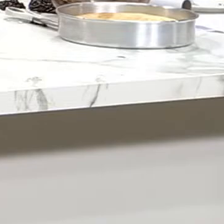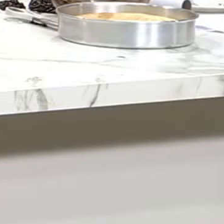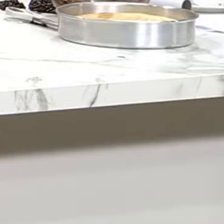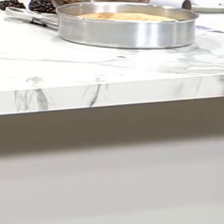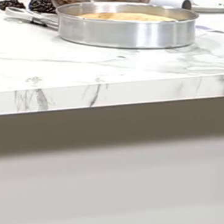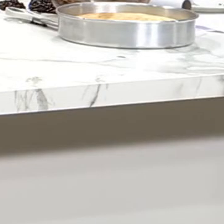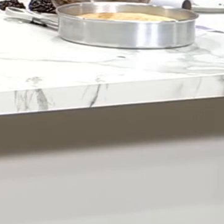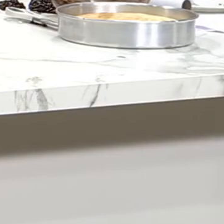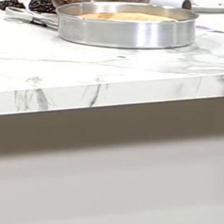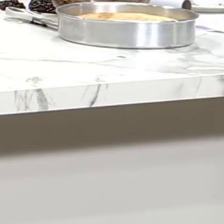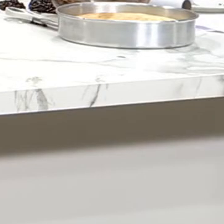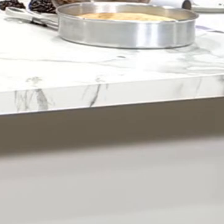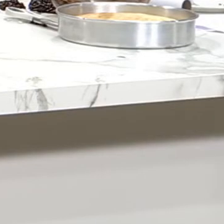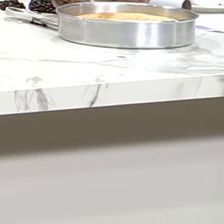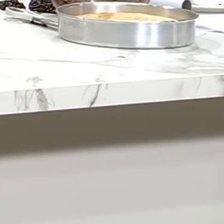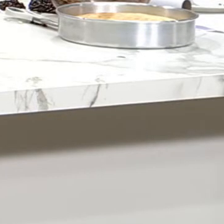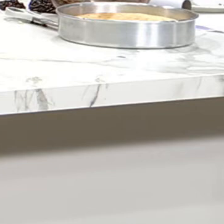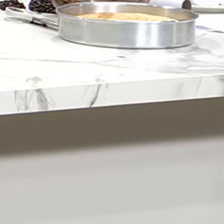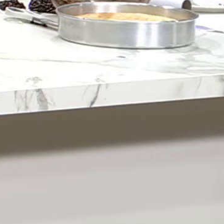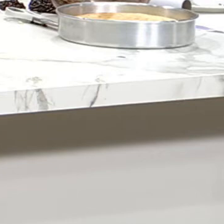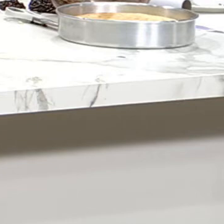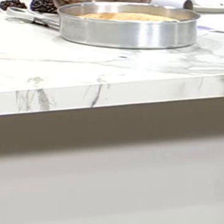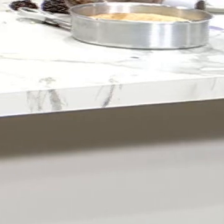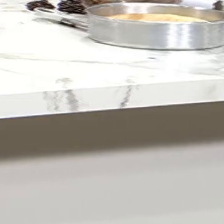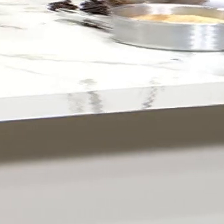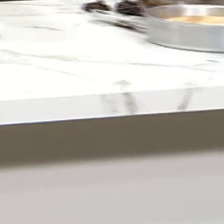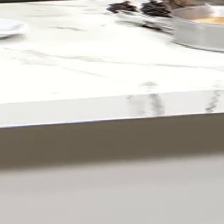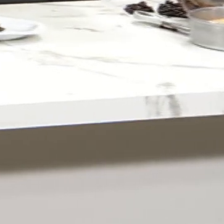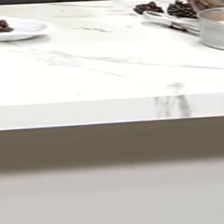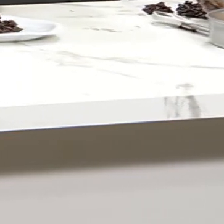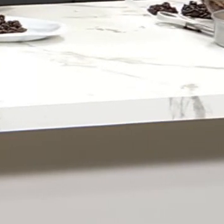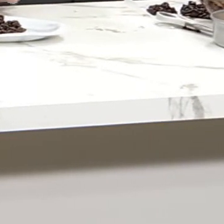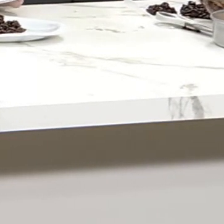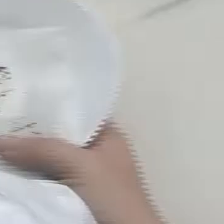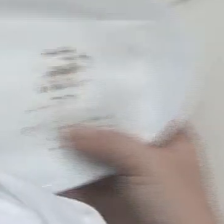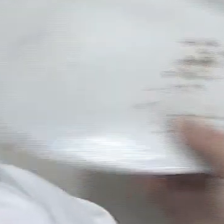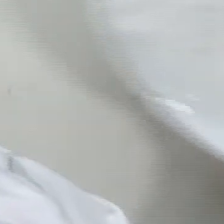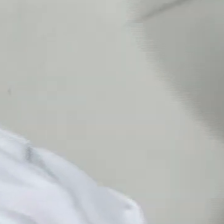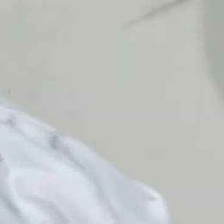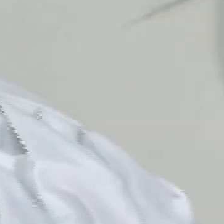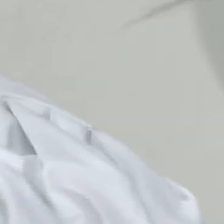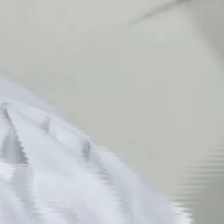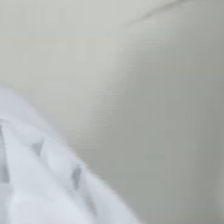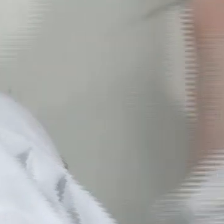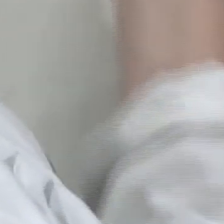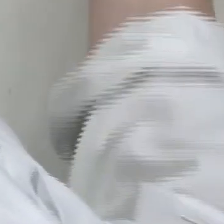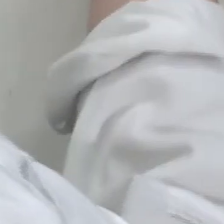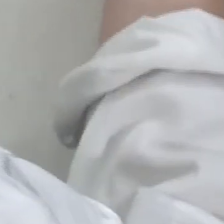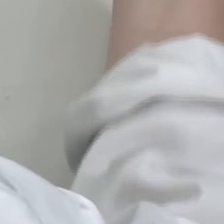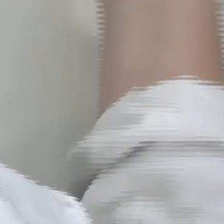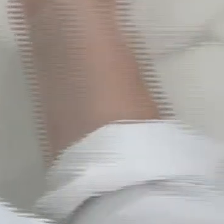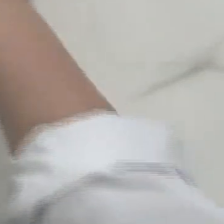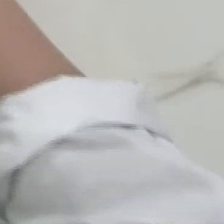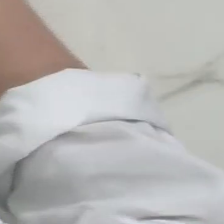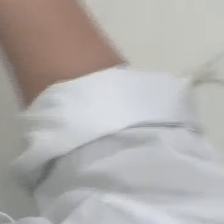súper torta entonces de los bloquecitos que quedaron una, exacto, maravilla. Y los rocosos que los se están terminando de enfriar. Les muestro cómo se despegan del papel. Ahí los tengo, vemos. Tengo más en